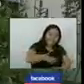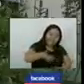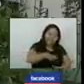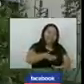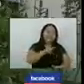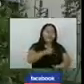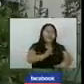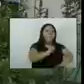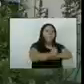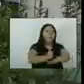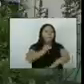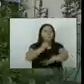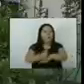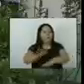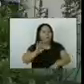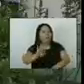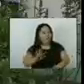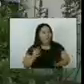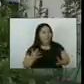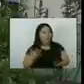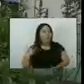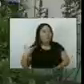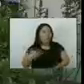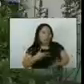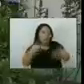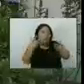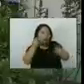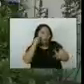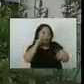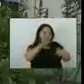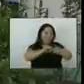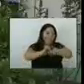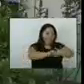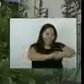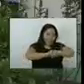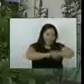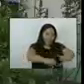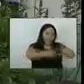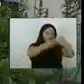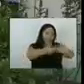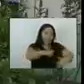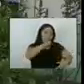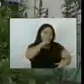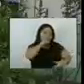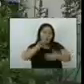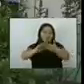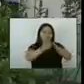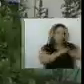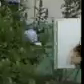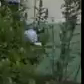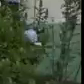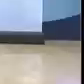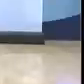van a aperturar. Y pues esa es la visión, trabajar con la empresa privada y también con la comunidad de la mano.